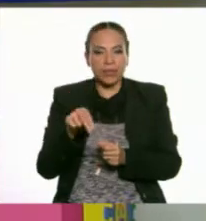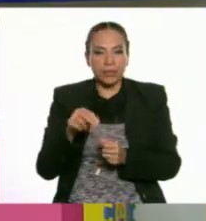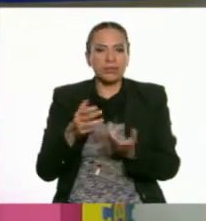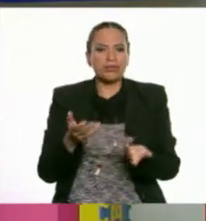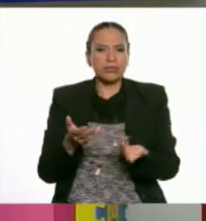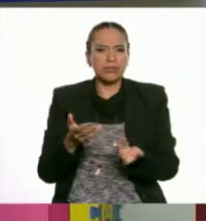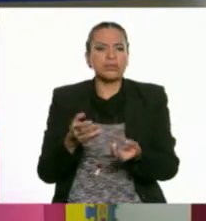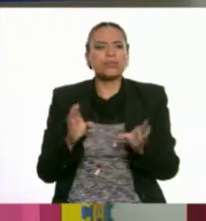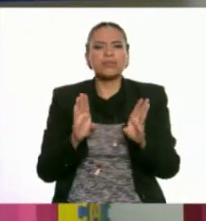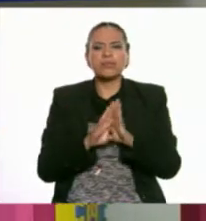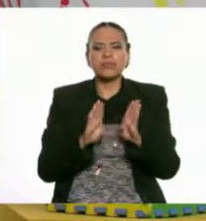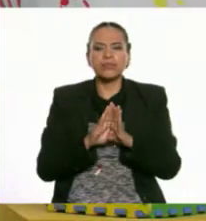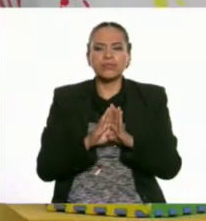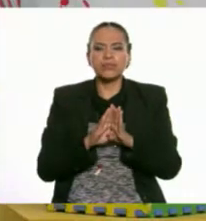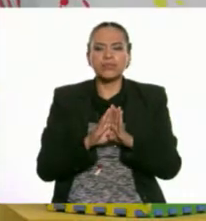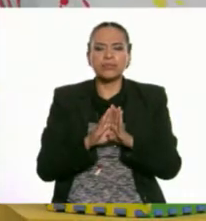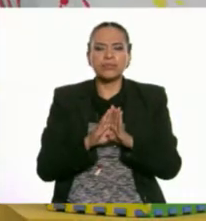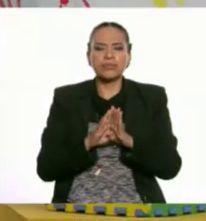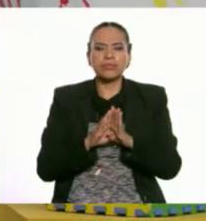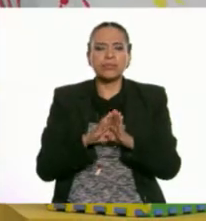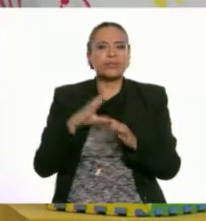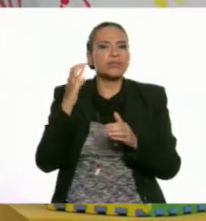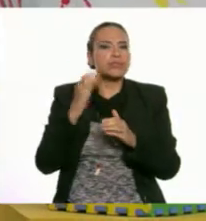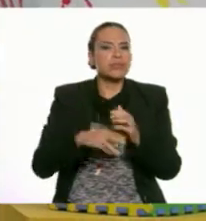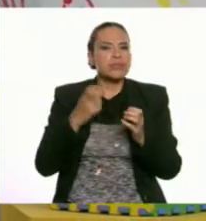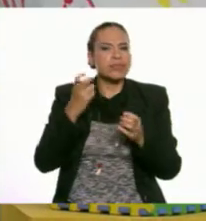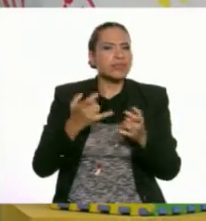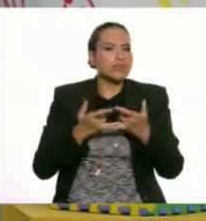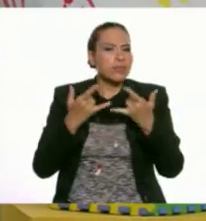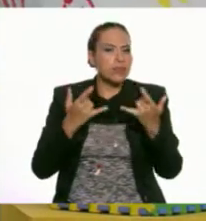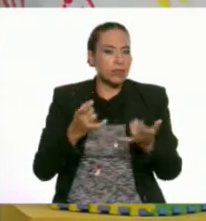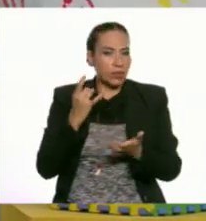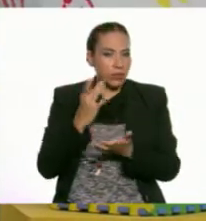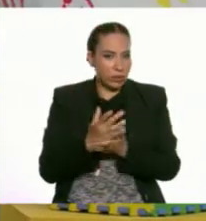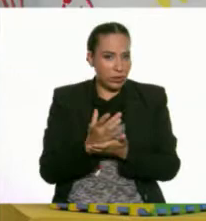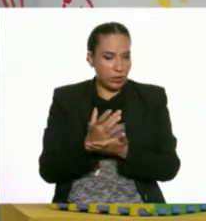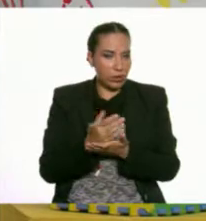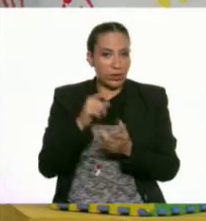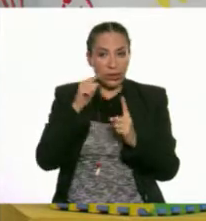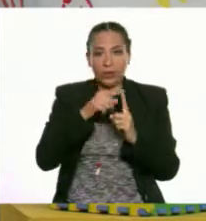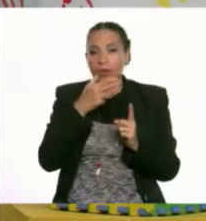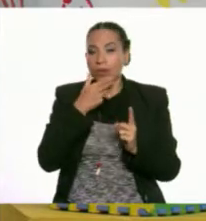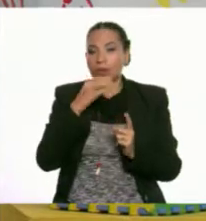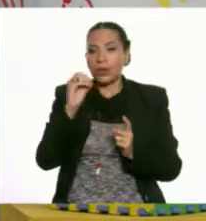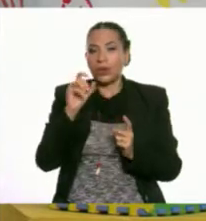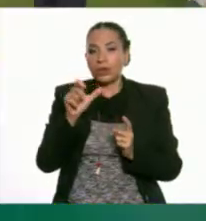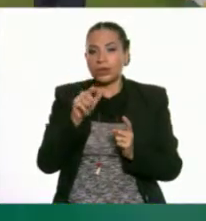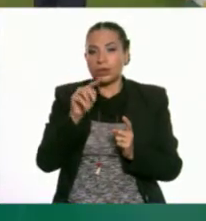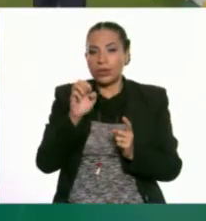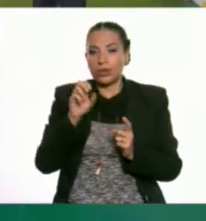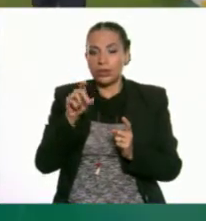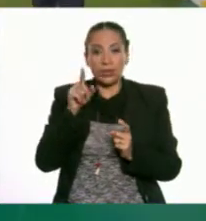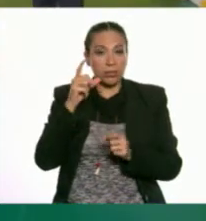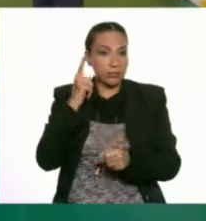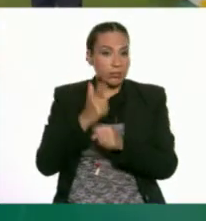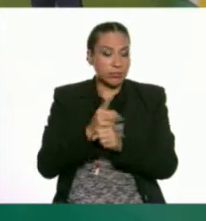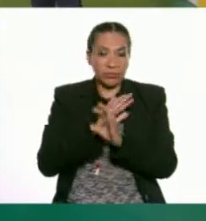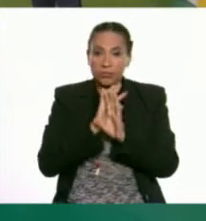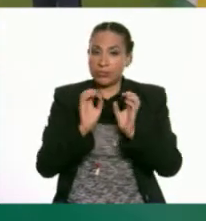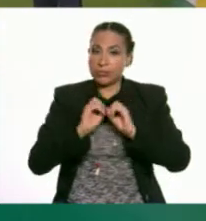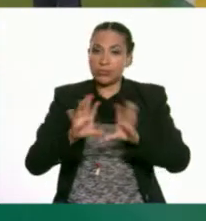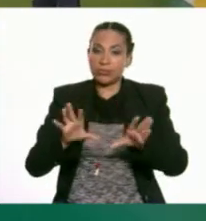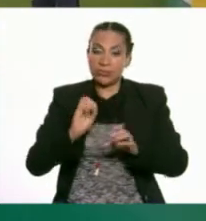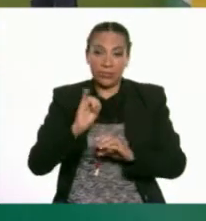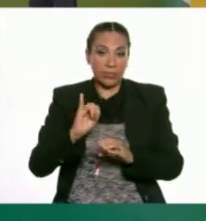entonces cómo termina esta historia? ¿Solo con Ørsted? Él lo descubrió y ahí se